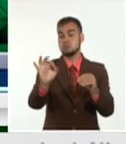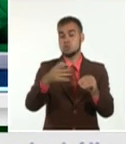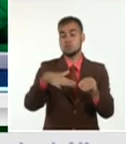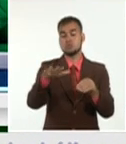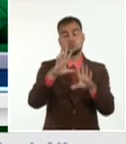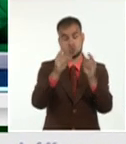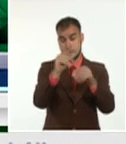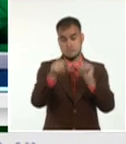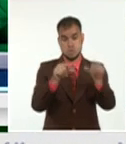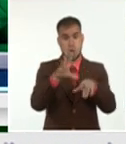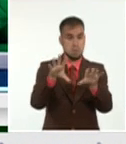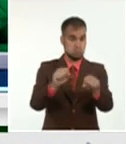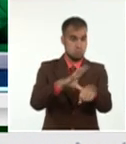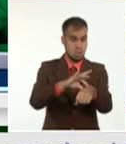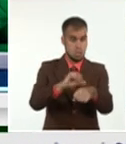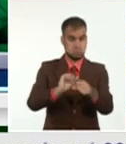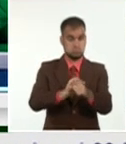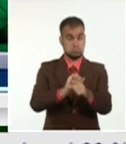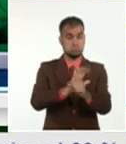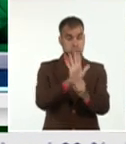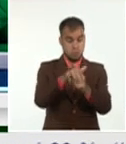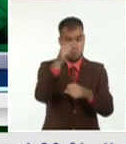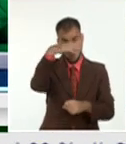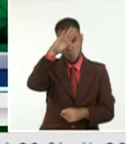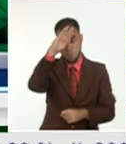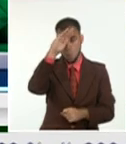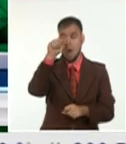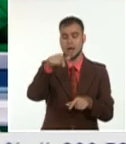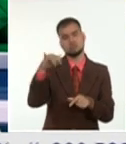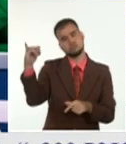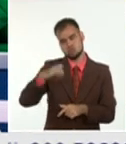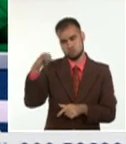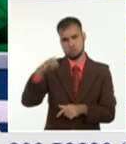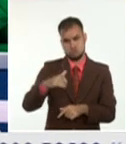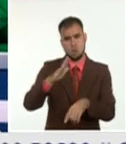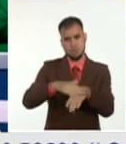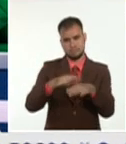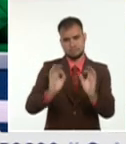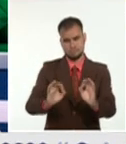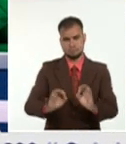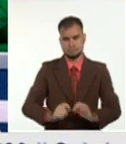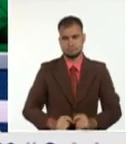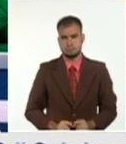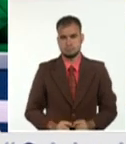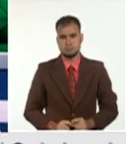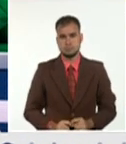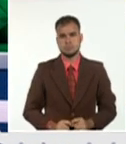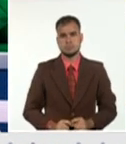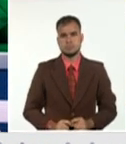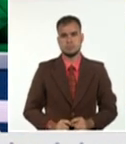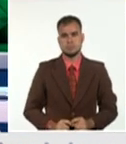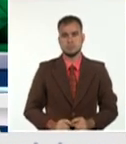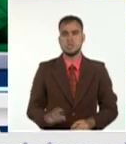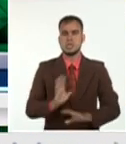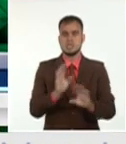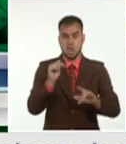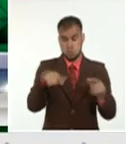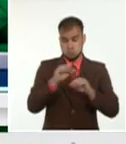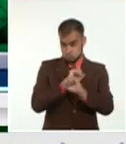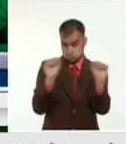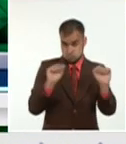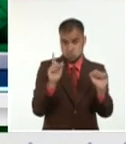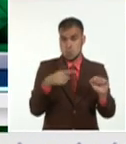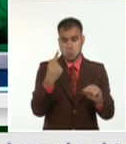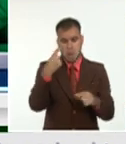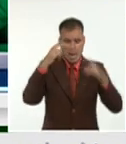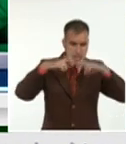Cuba, casos importados a nuestro país. Y se trabajaba hoy por la mañana todavía en la precisión de la fuente